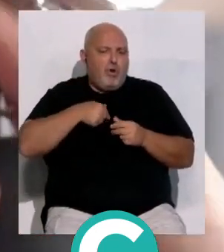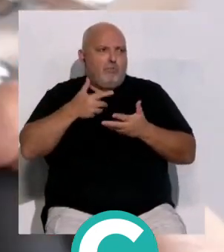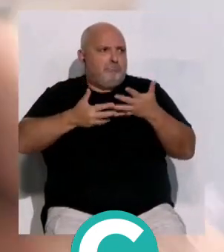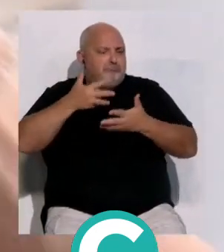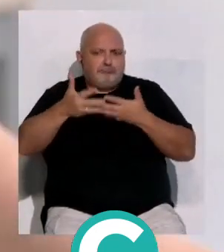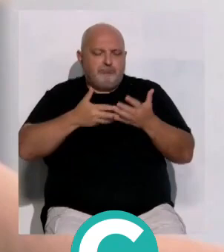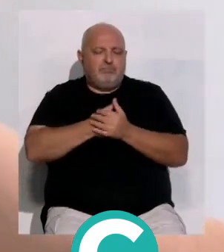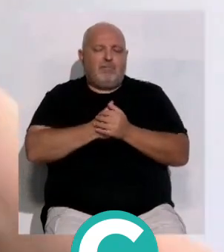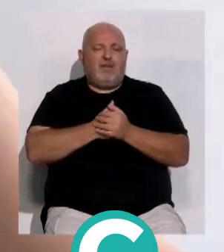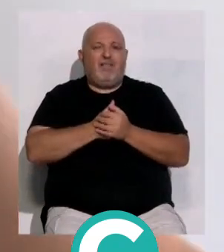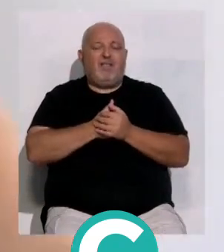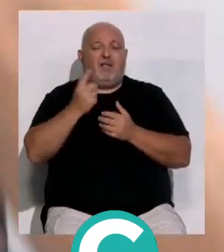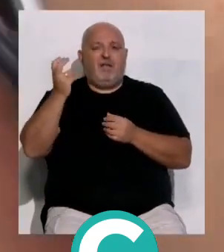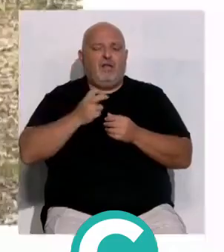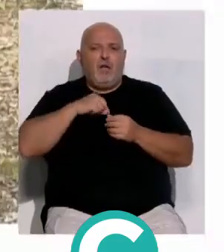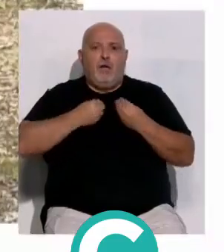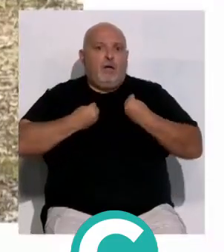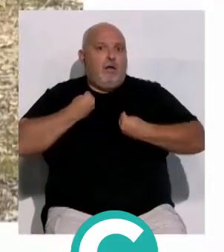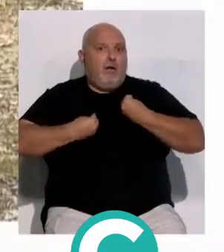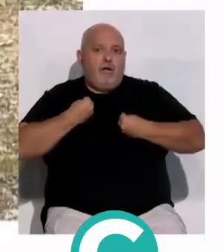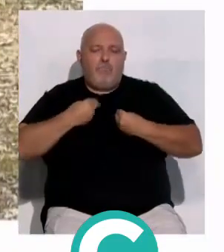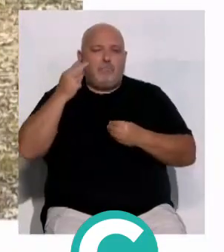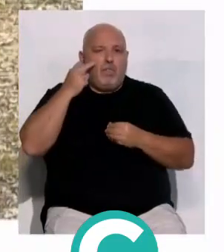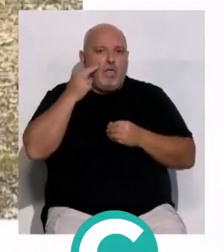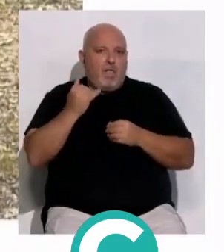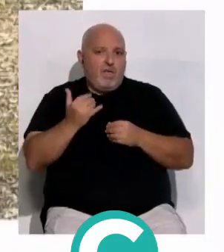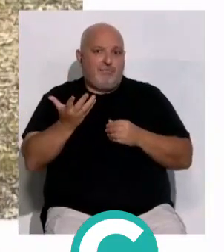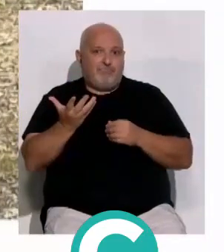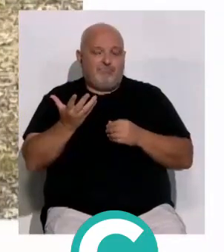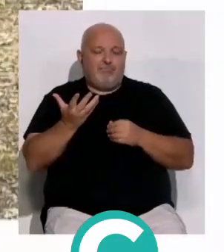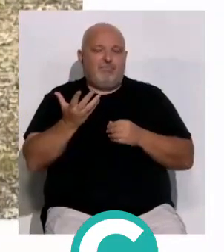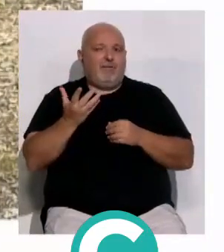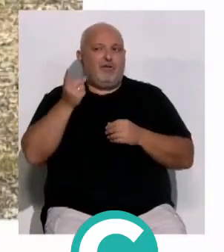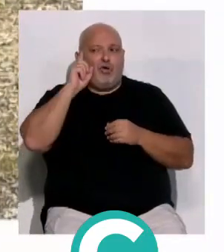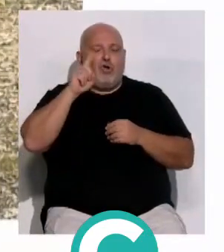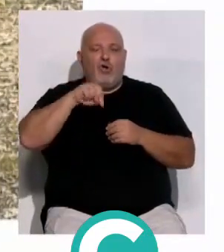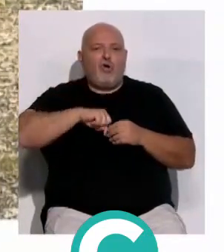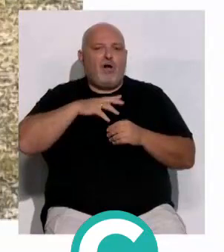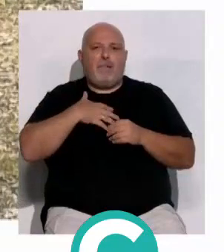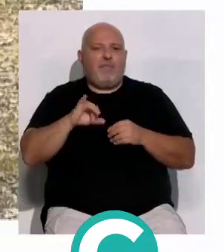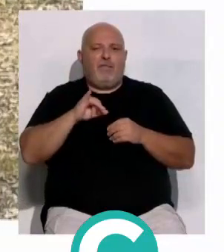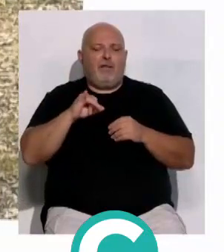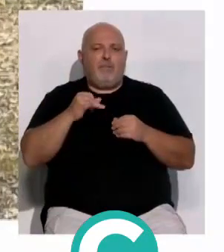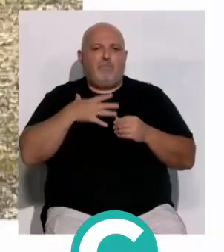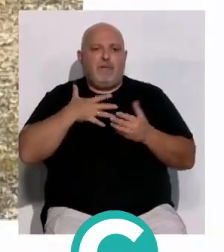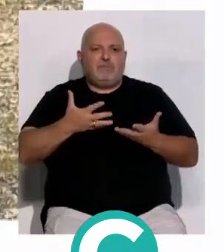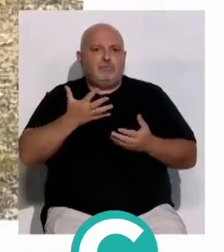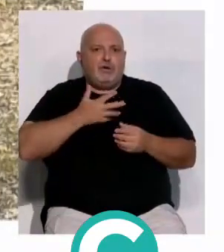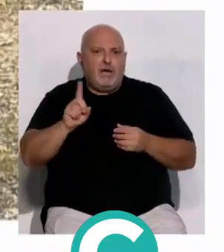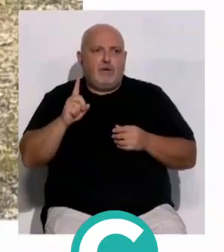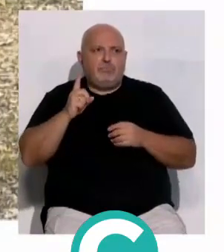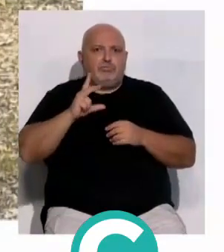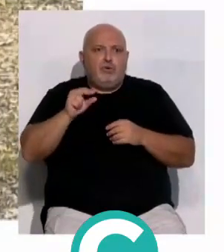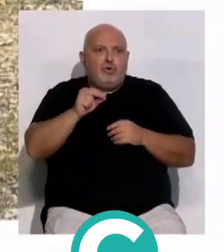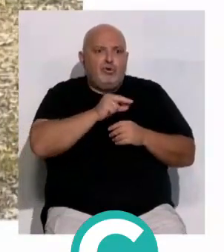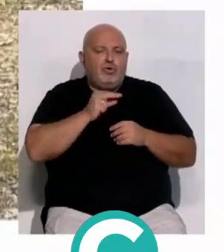cardíaca, y llegan aquí, llegan muy asustados, tienen mucho miedo. No son capaces de mover peso, porque además